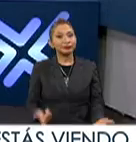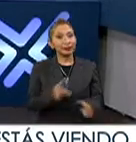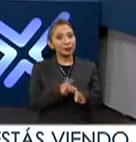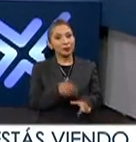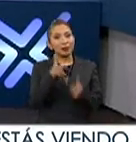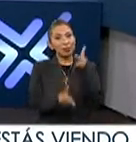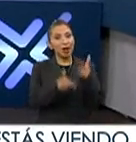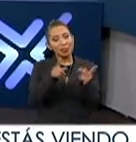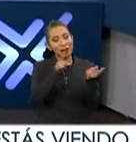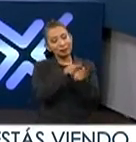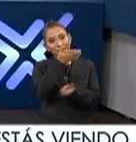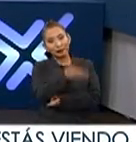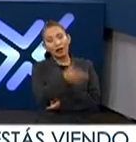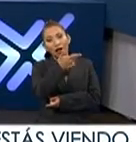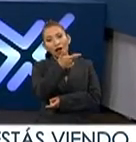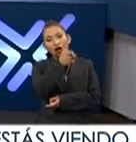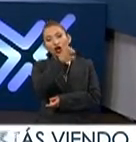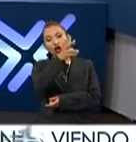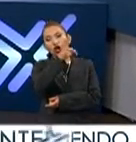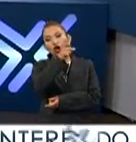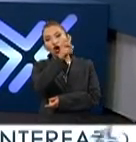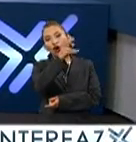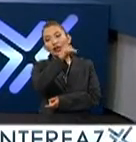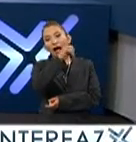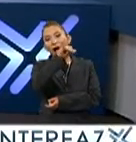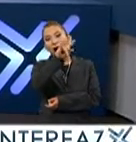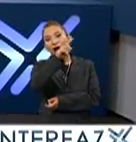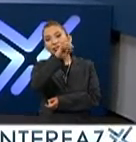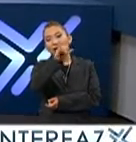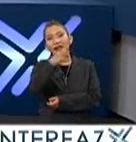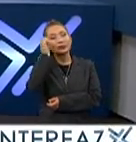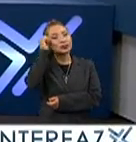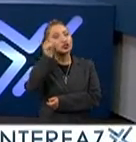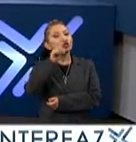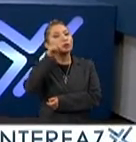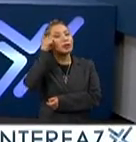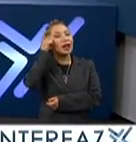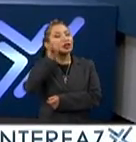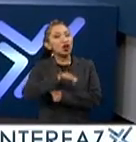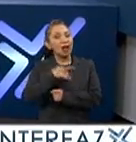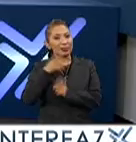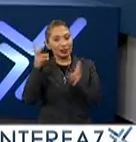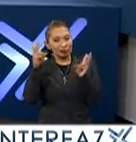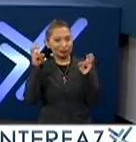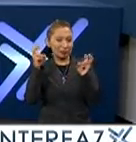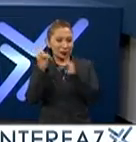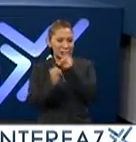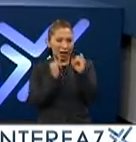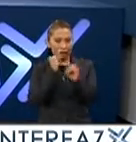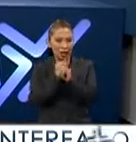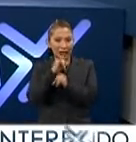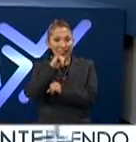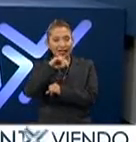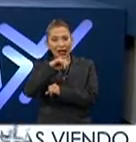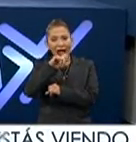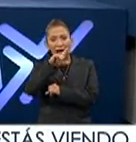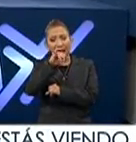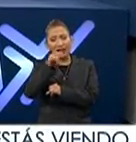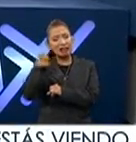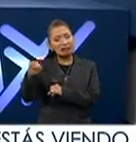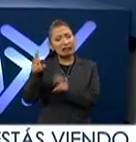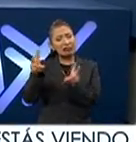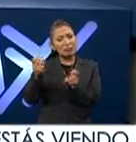Continuamos platicando con Gloria Jadra González, subdirectora de Difusión y Asuntos Internacionales del INALI. Gloria, es un tema